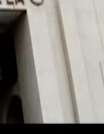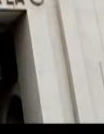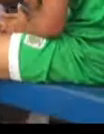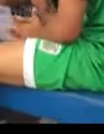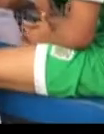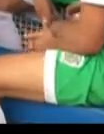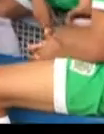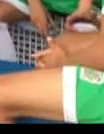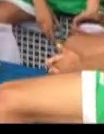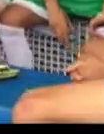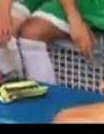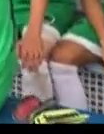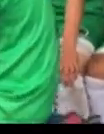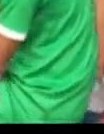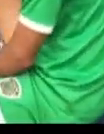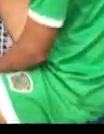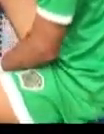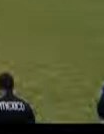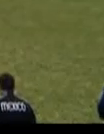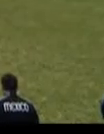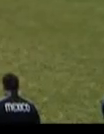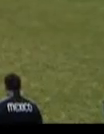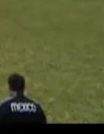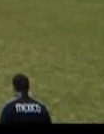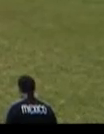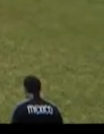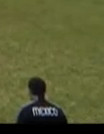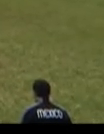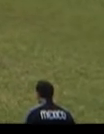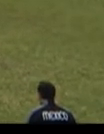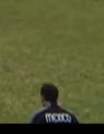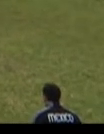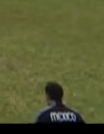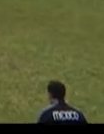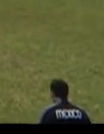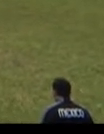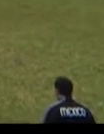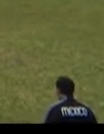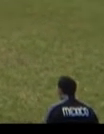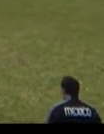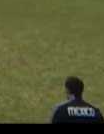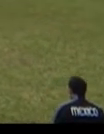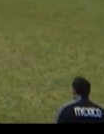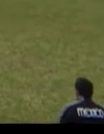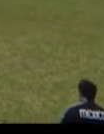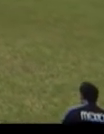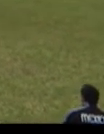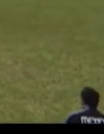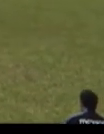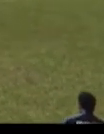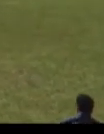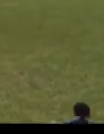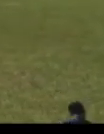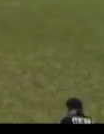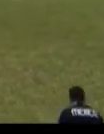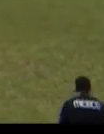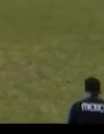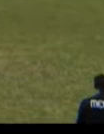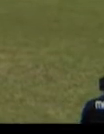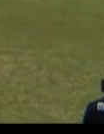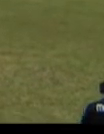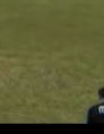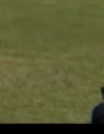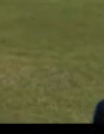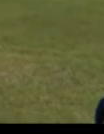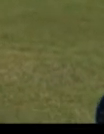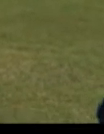2-3 para México. El equipo de la Universidad Autónoma del Estado de México, el equipo de los Potros, debutó en la actividad futbolística en contra de la Universidad de